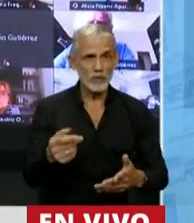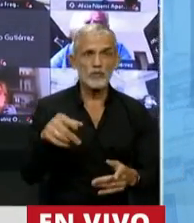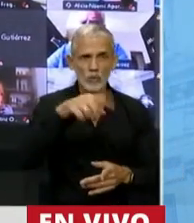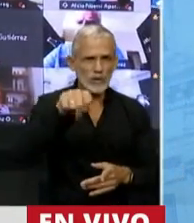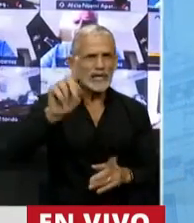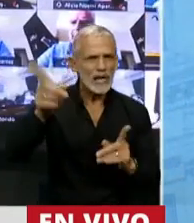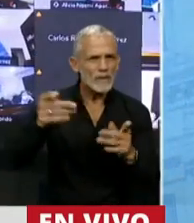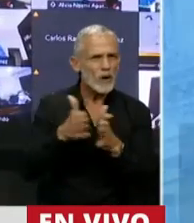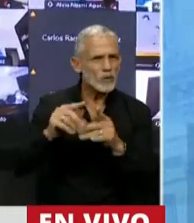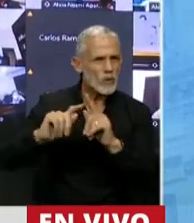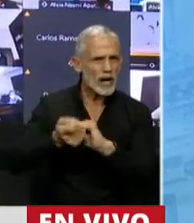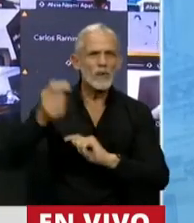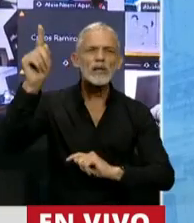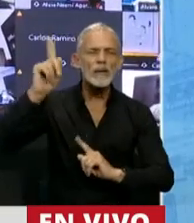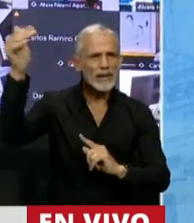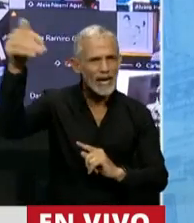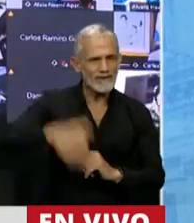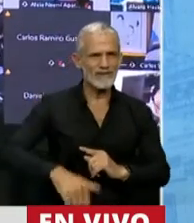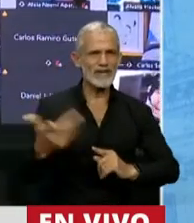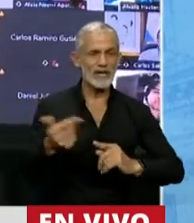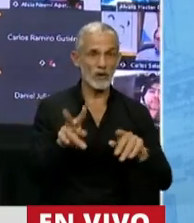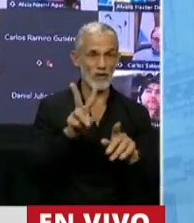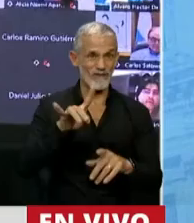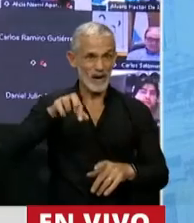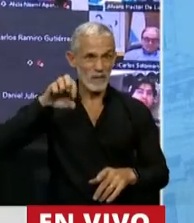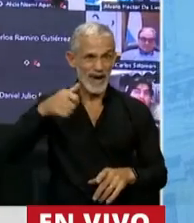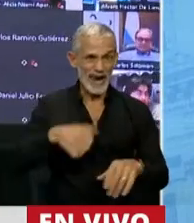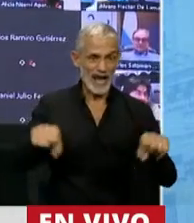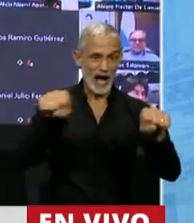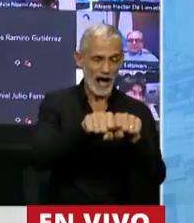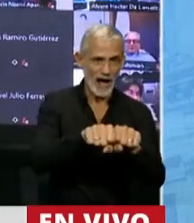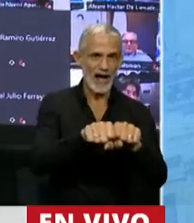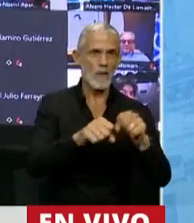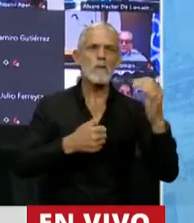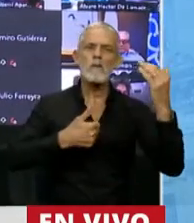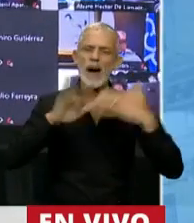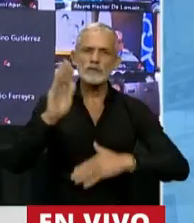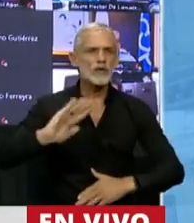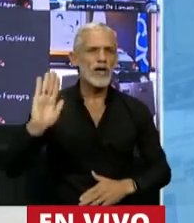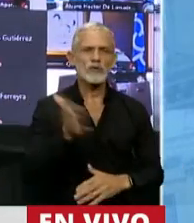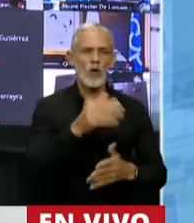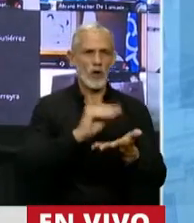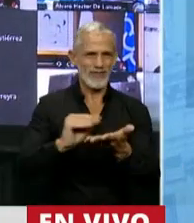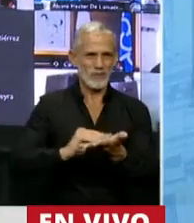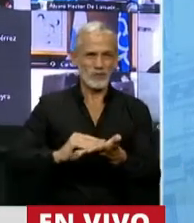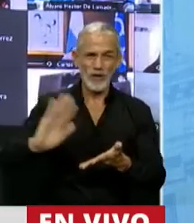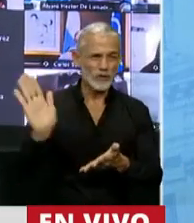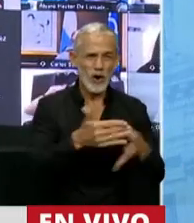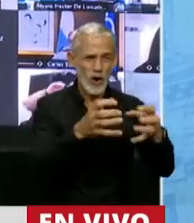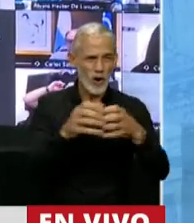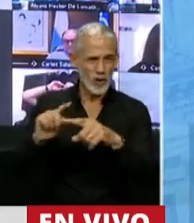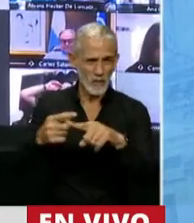y a la cual se ajustaron a través del vpn la absoluta mayoría de todos los diputados de todos los